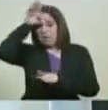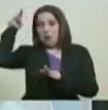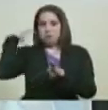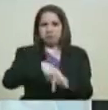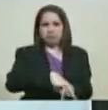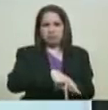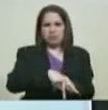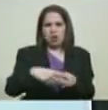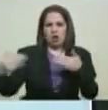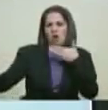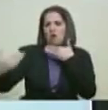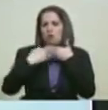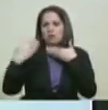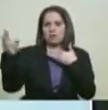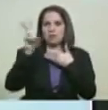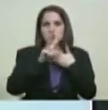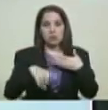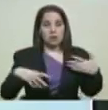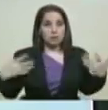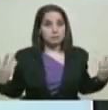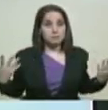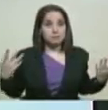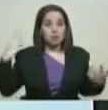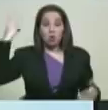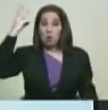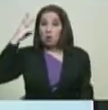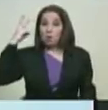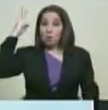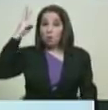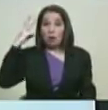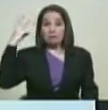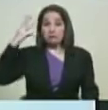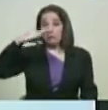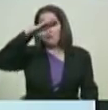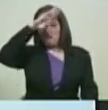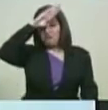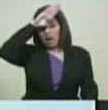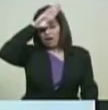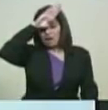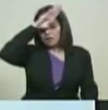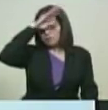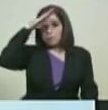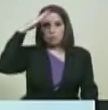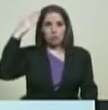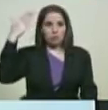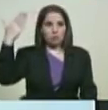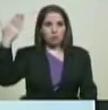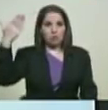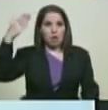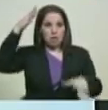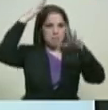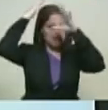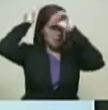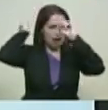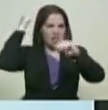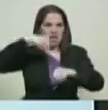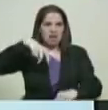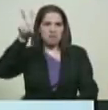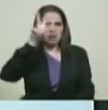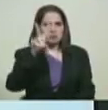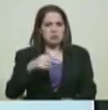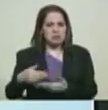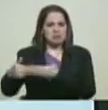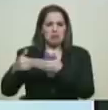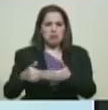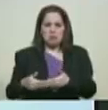del clan que gobierna Washington. Es una obsesión. La embajada de Estados Unidos en Venezuela es un